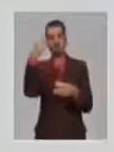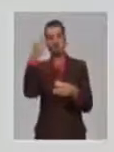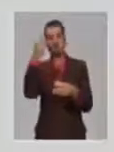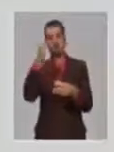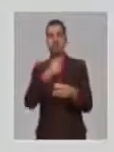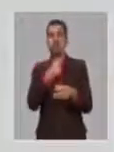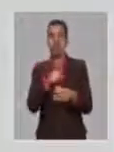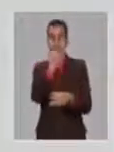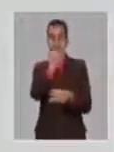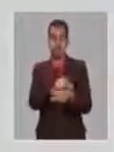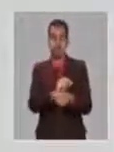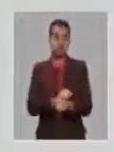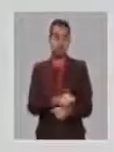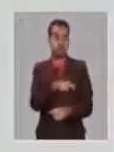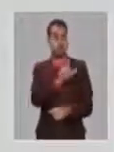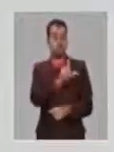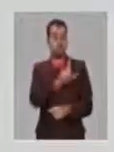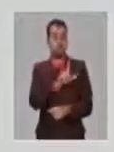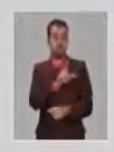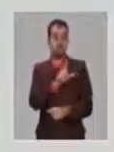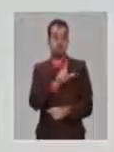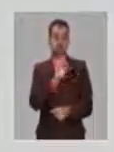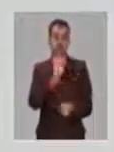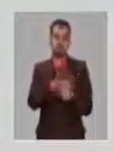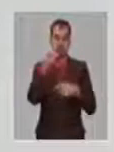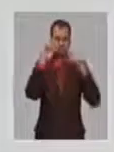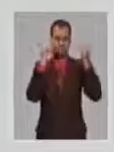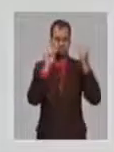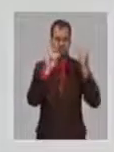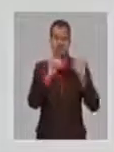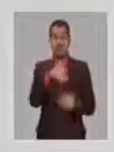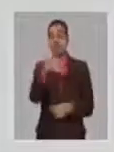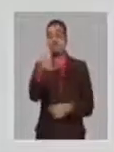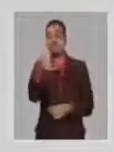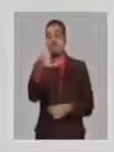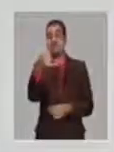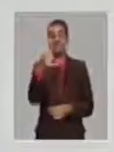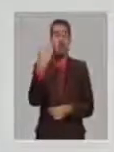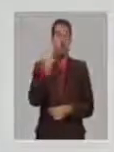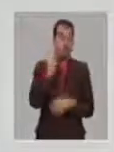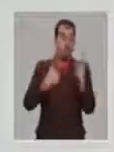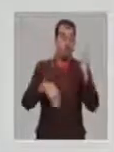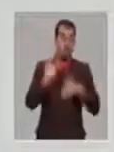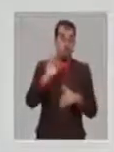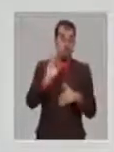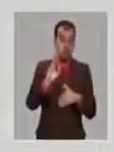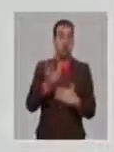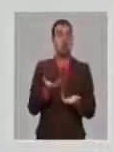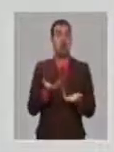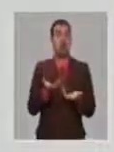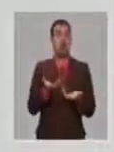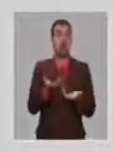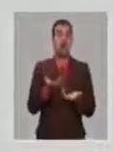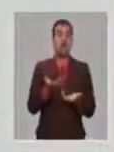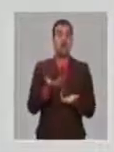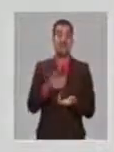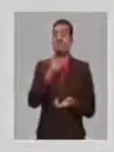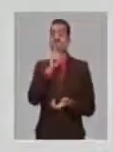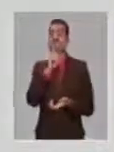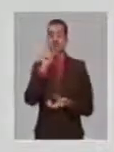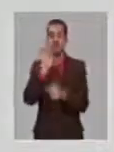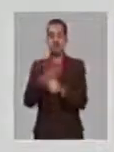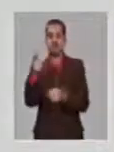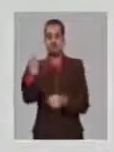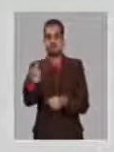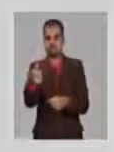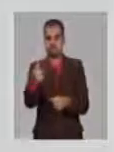haber sido evaluada el lunes, el miércoles tener fiebre, y el viernes le tocaba vacunarse, y por tanto, entonces se va a verificar todo ese proceso